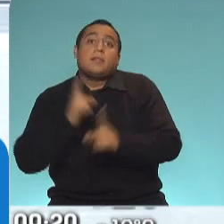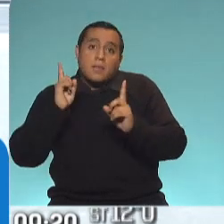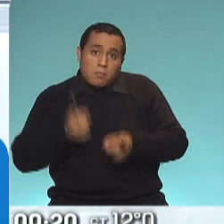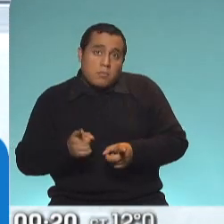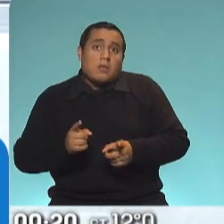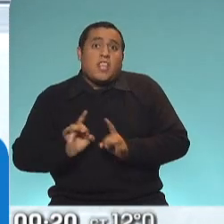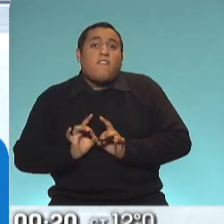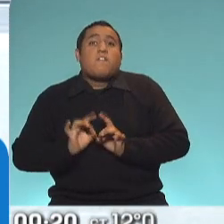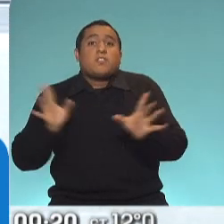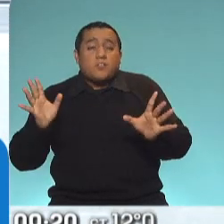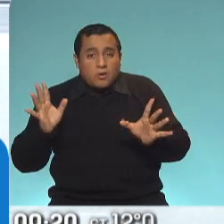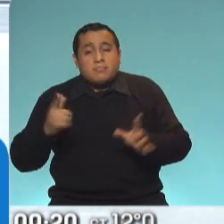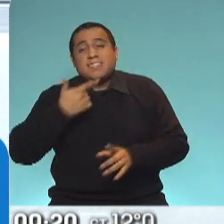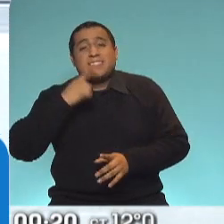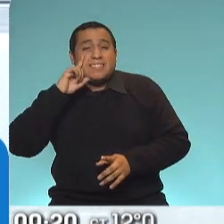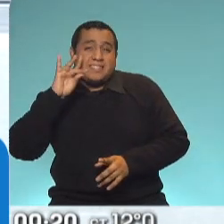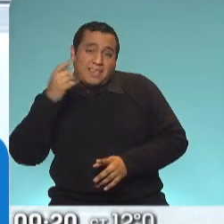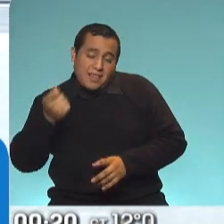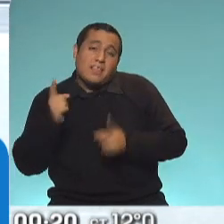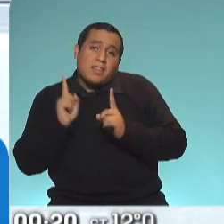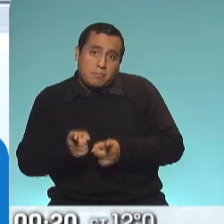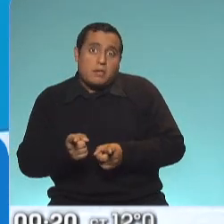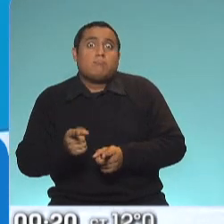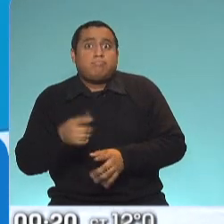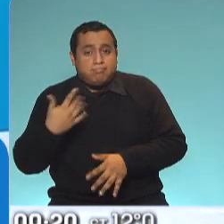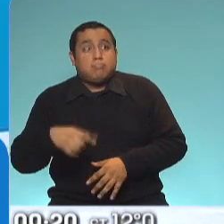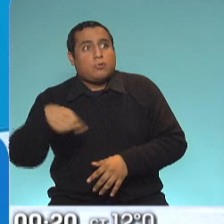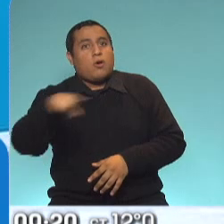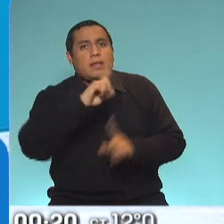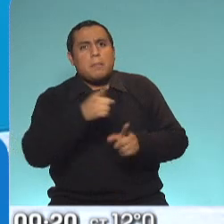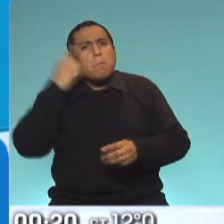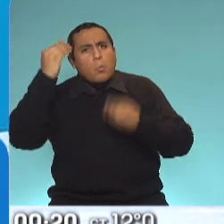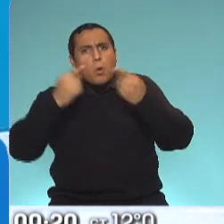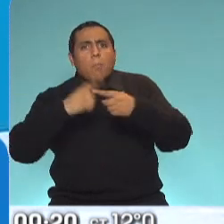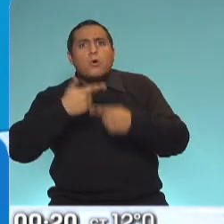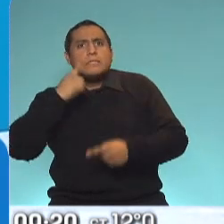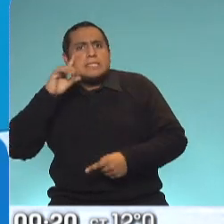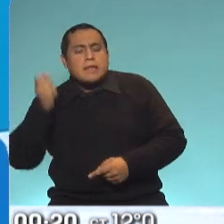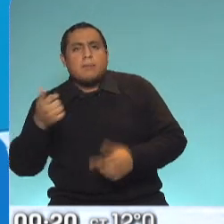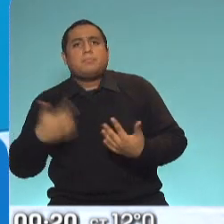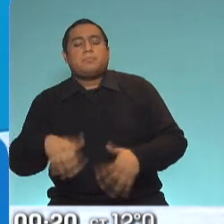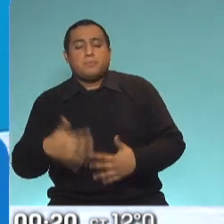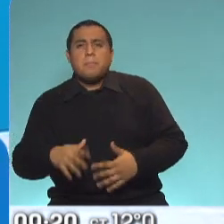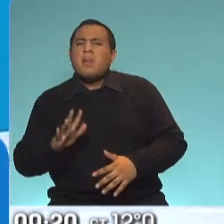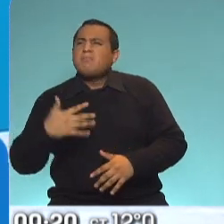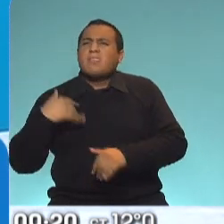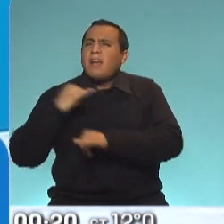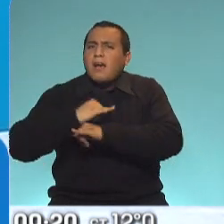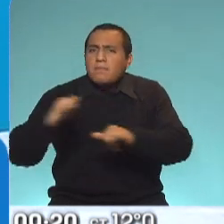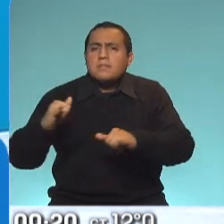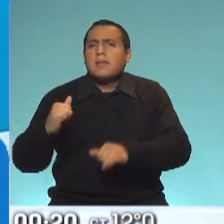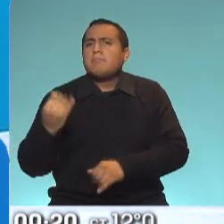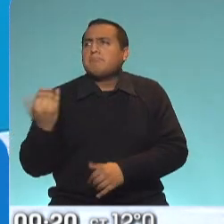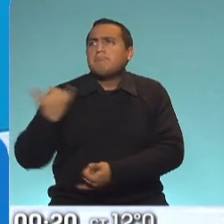con el VIH-Sida, que también es otra preocupación. Entonces, ¿cuál es el mensaje? ¿Qué es lo que nos